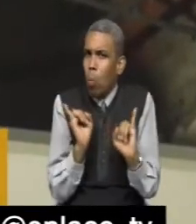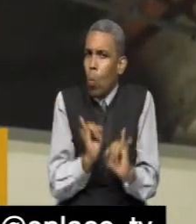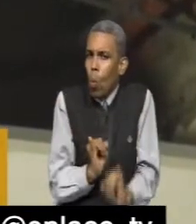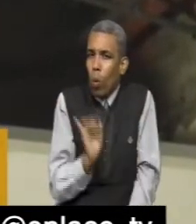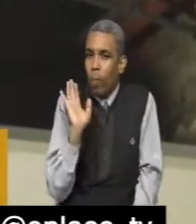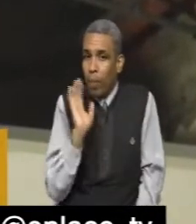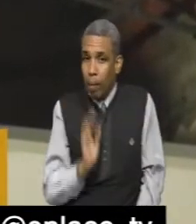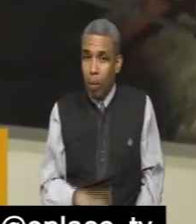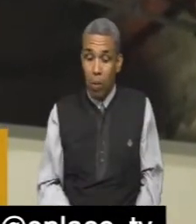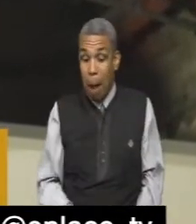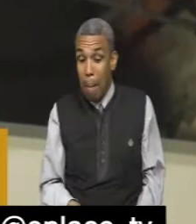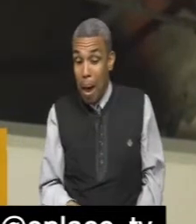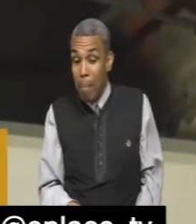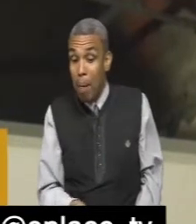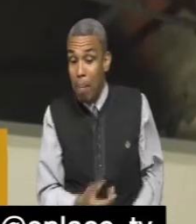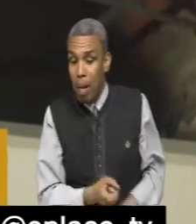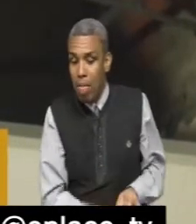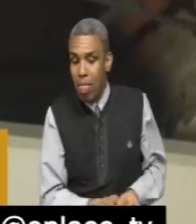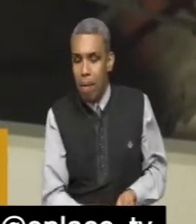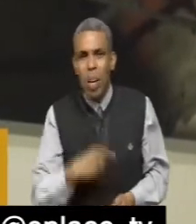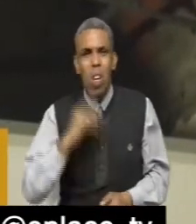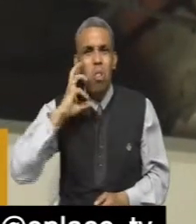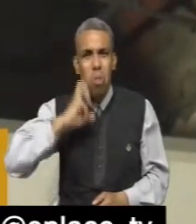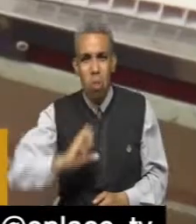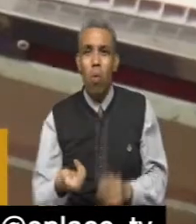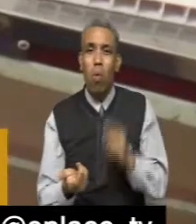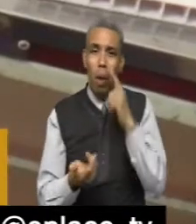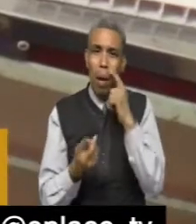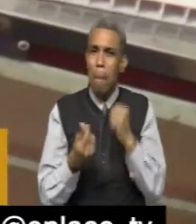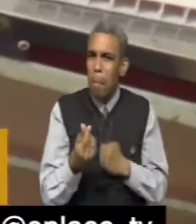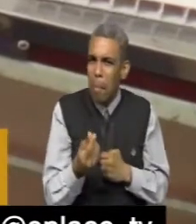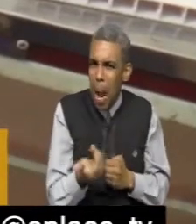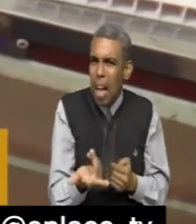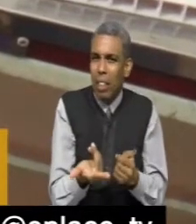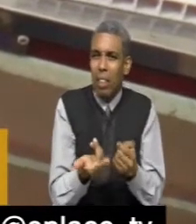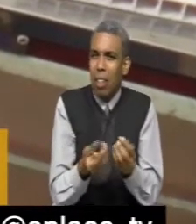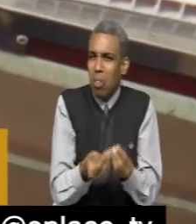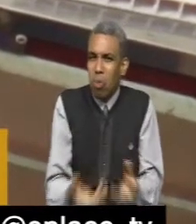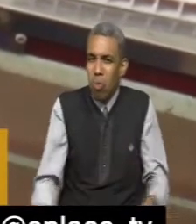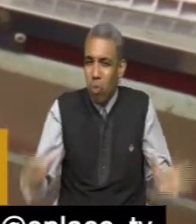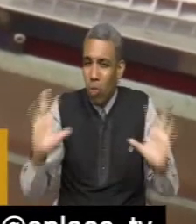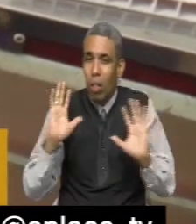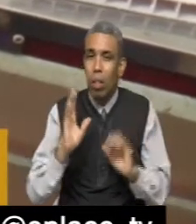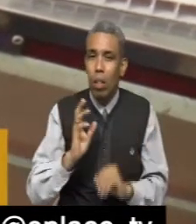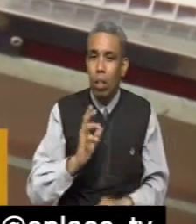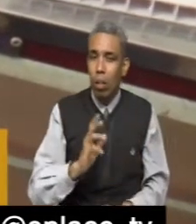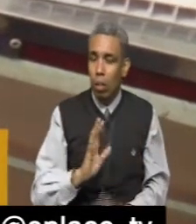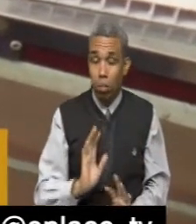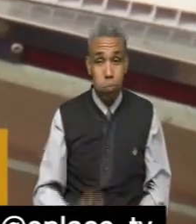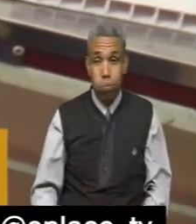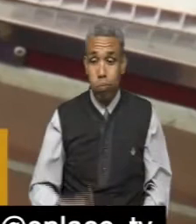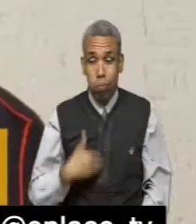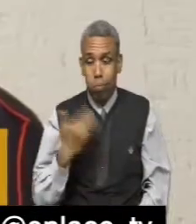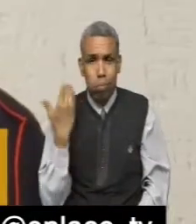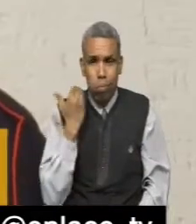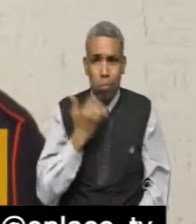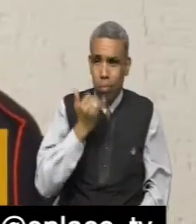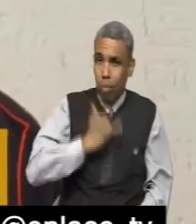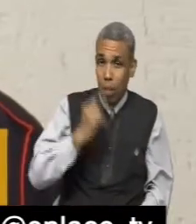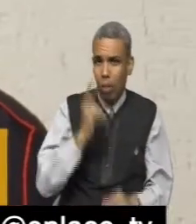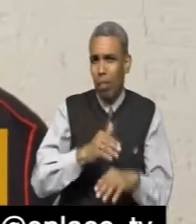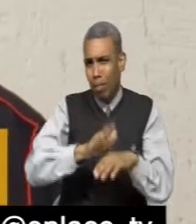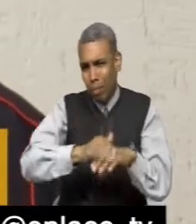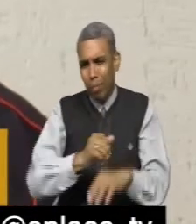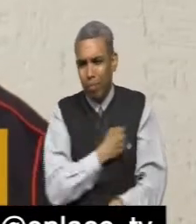nevera de gaseosas, eso no tiene presentaciones. Los afectados hicieron un llamado a las autoridades. Hemos puesto